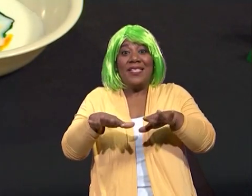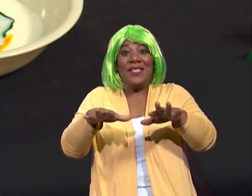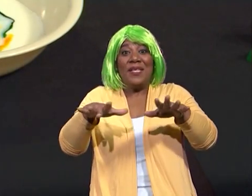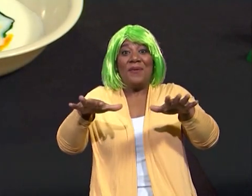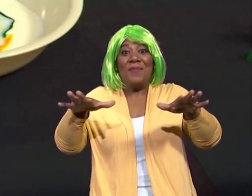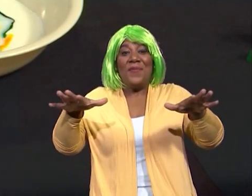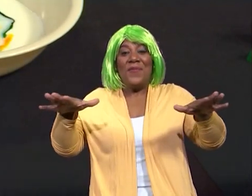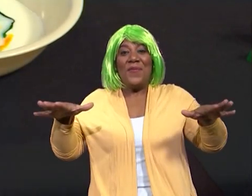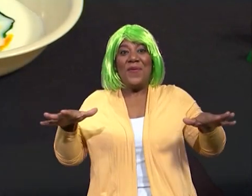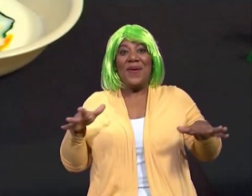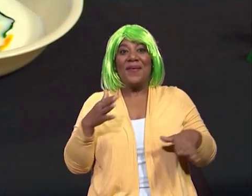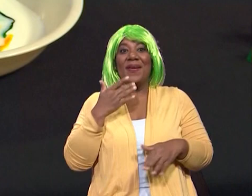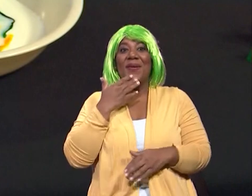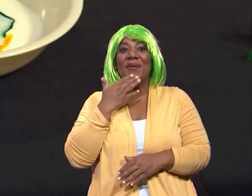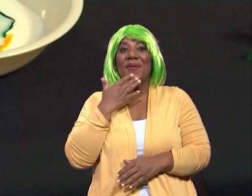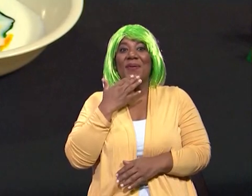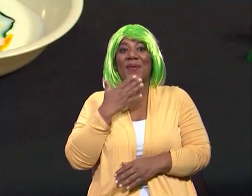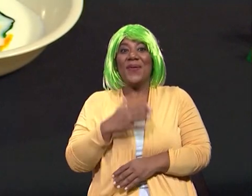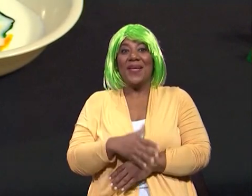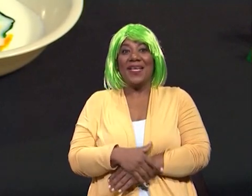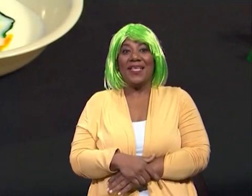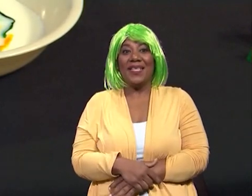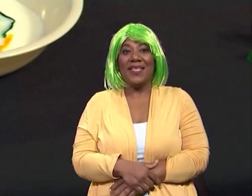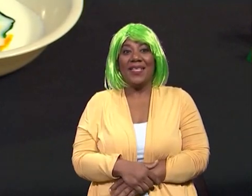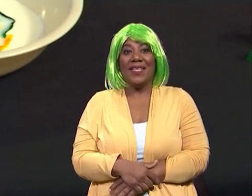dispersa. A ver, maestro Ramiro. Vamos a ver.